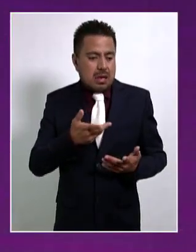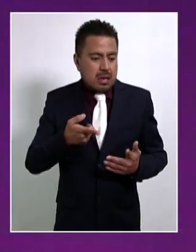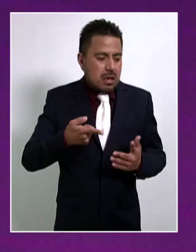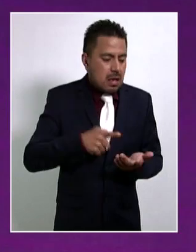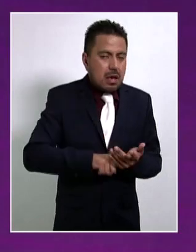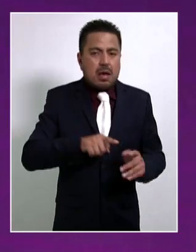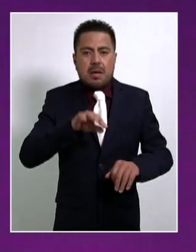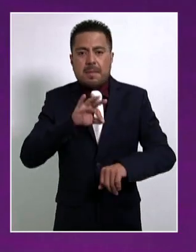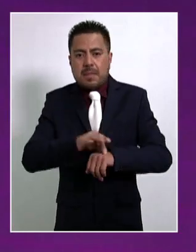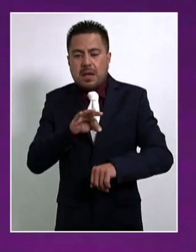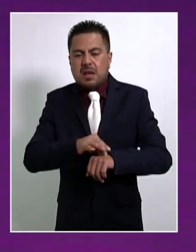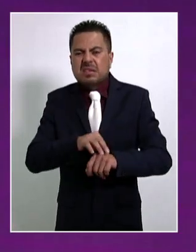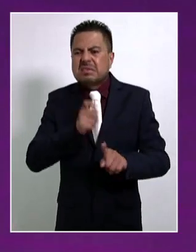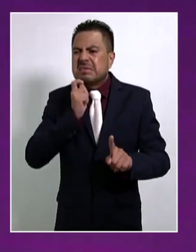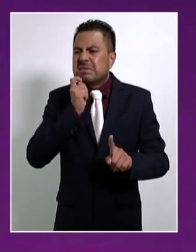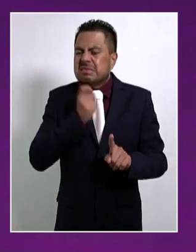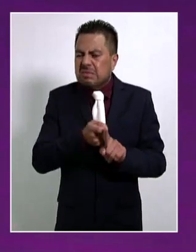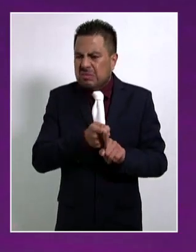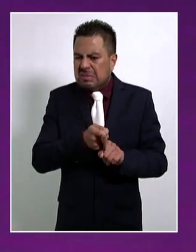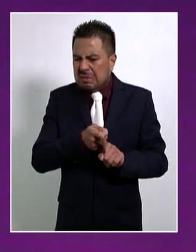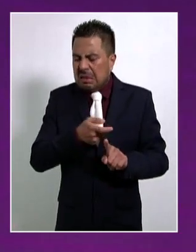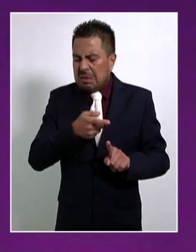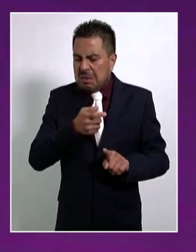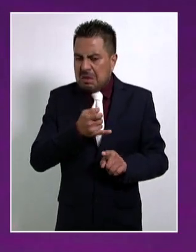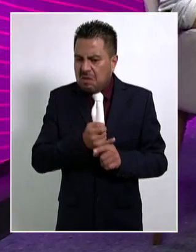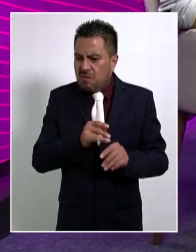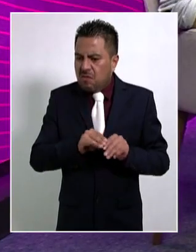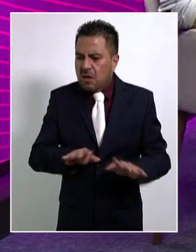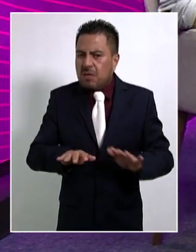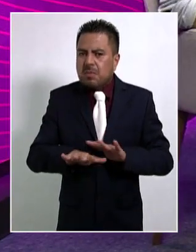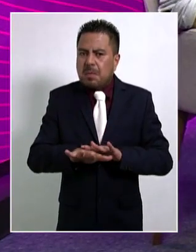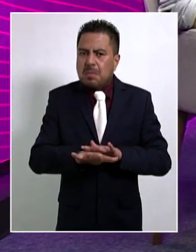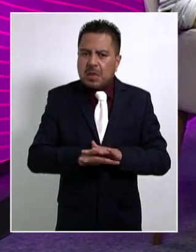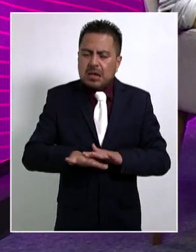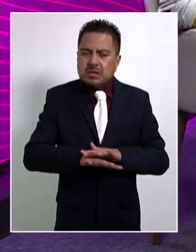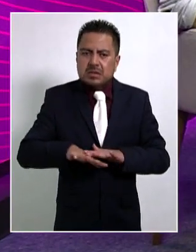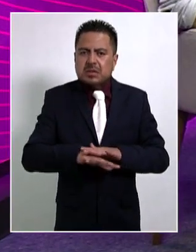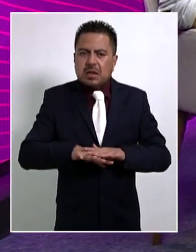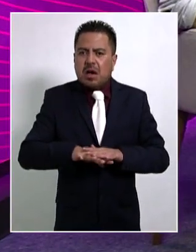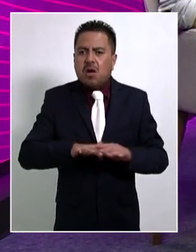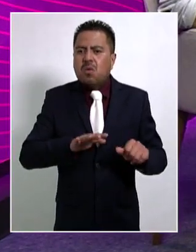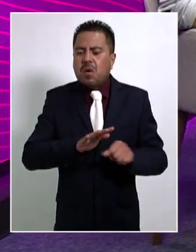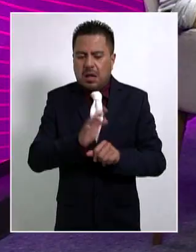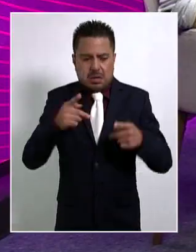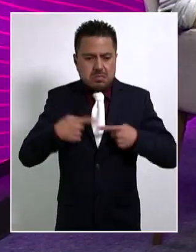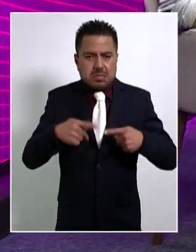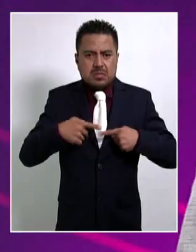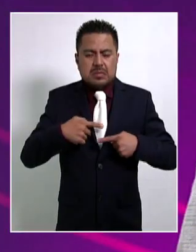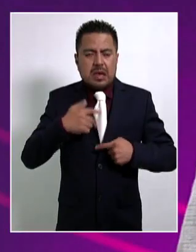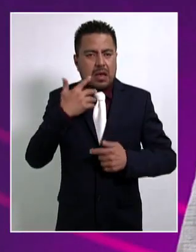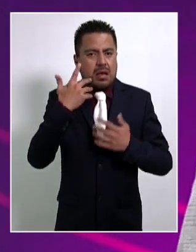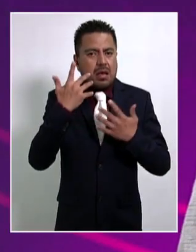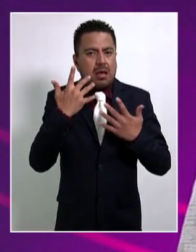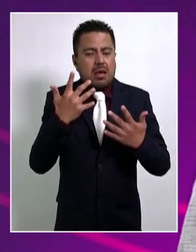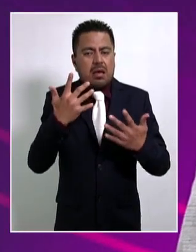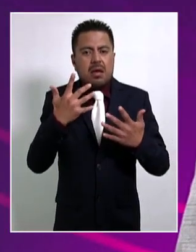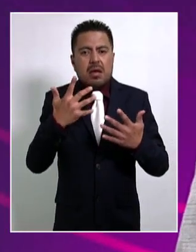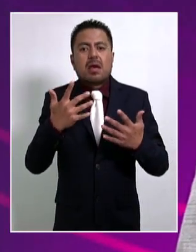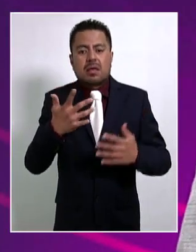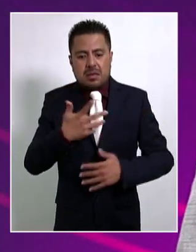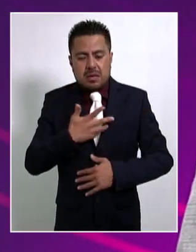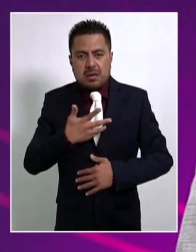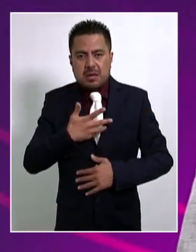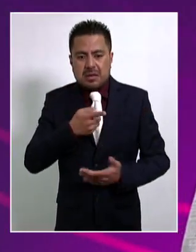también médica que tiene que ver con información básica en cuanto a las personas que quieran pues